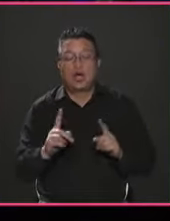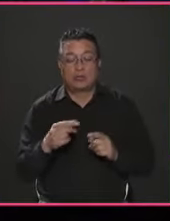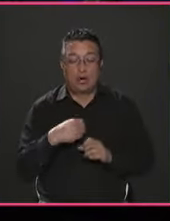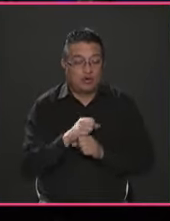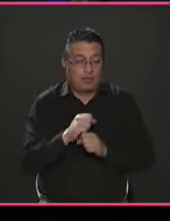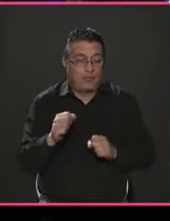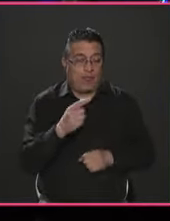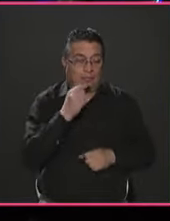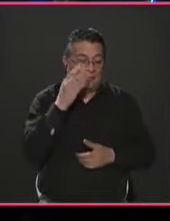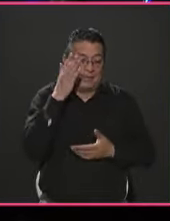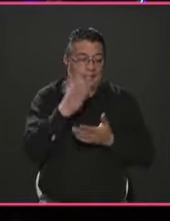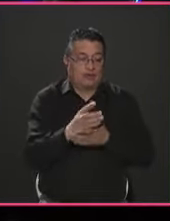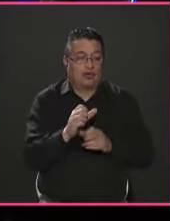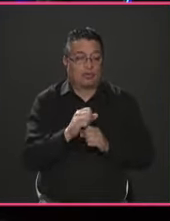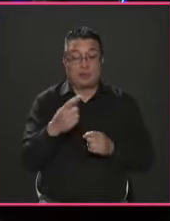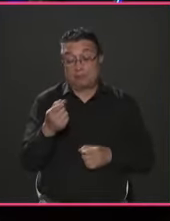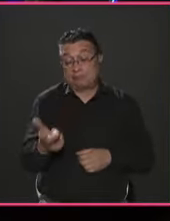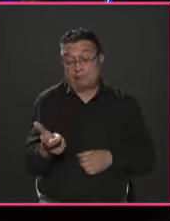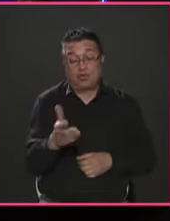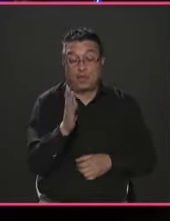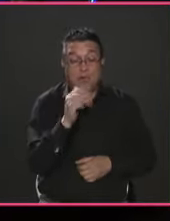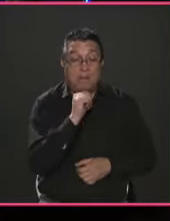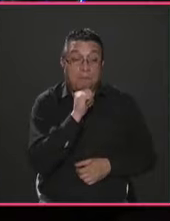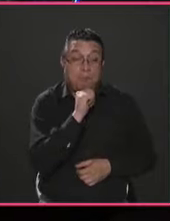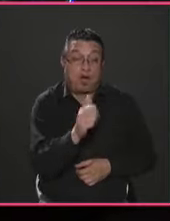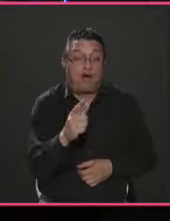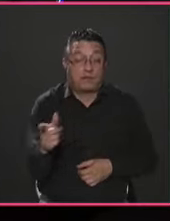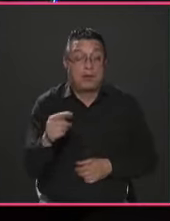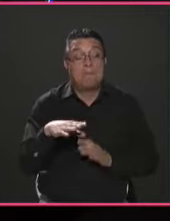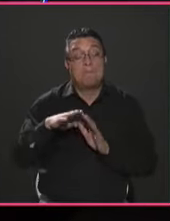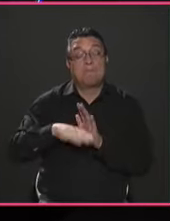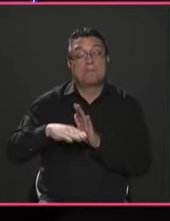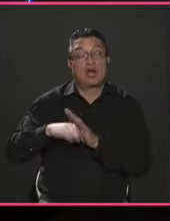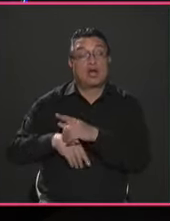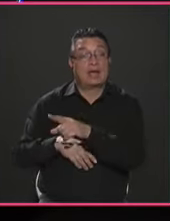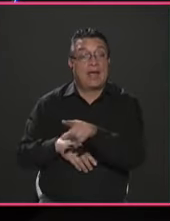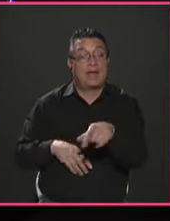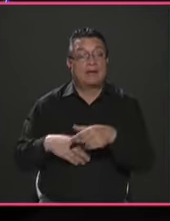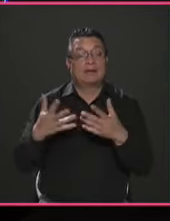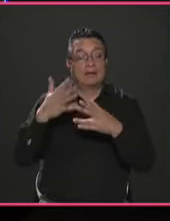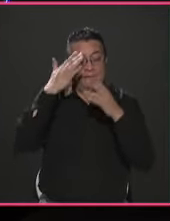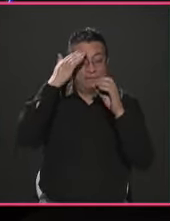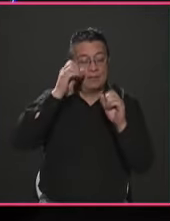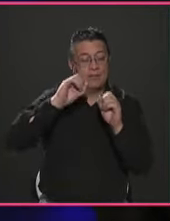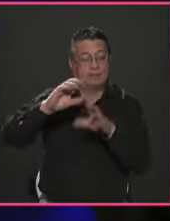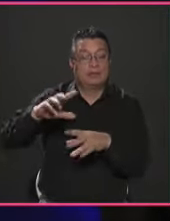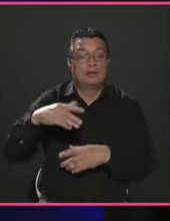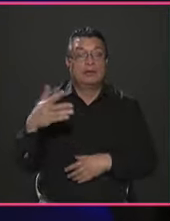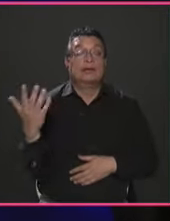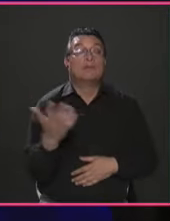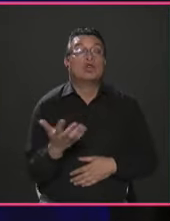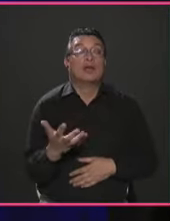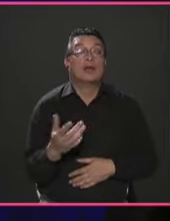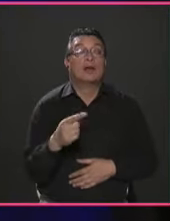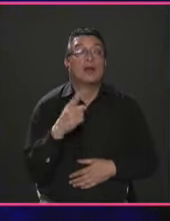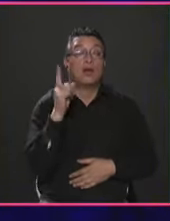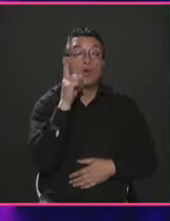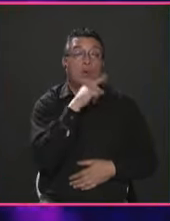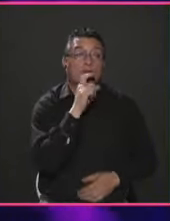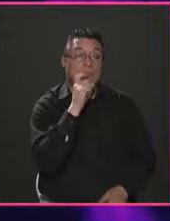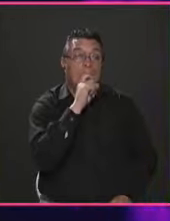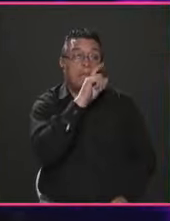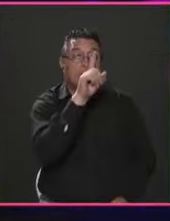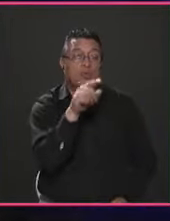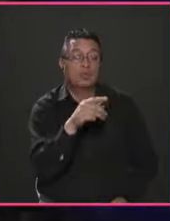desabilidades Quienes no tienen todos los recursos quies son más pobres o quies son minorías A quién estamos dejando atrás quién estamos dejando al margen y la última pregunta que tenemos que